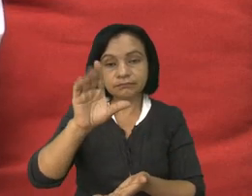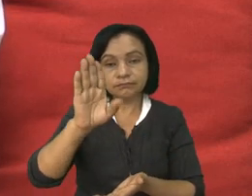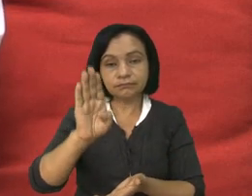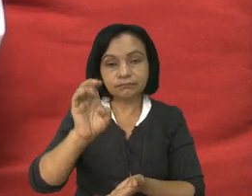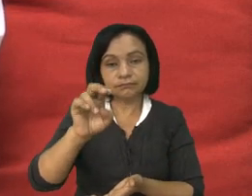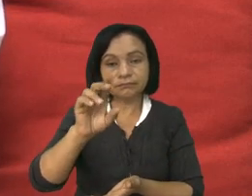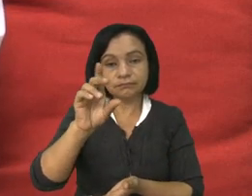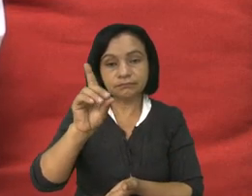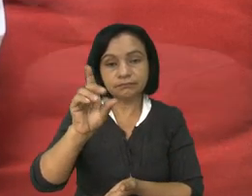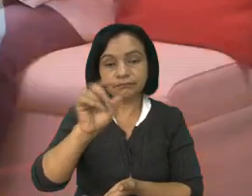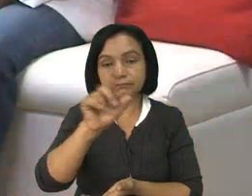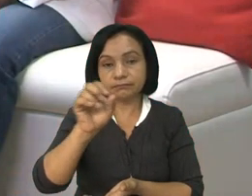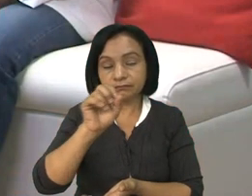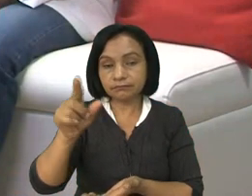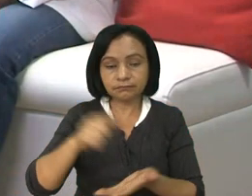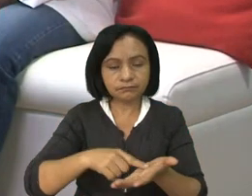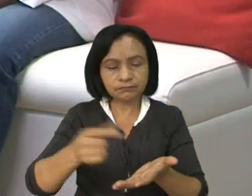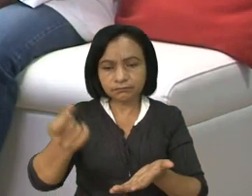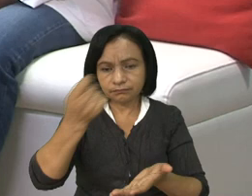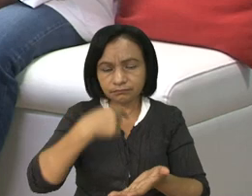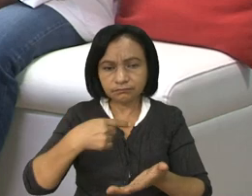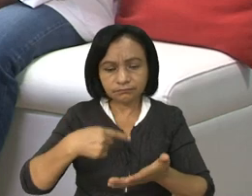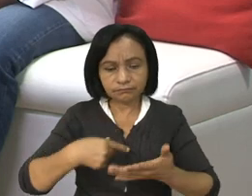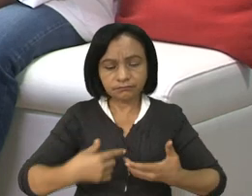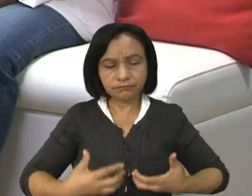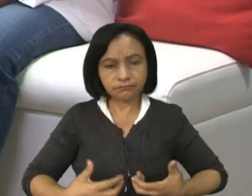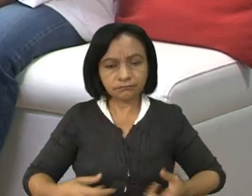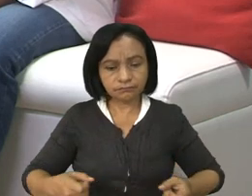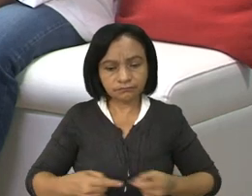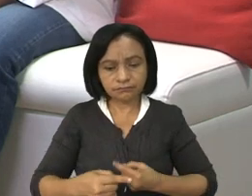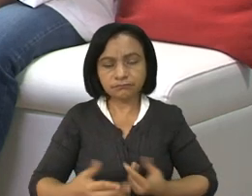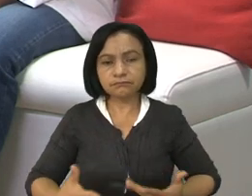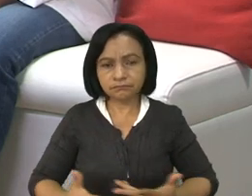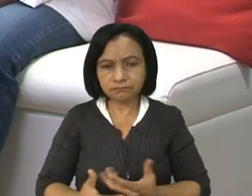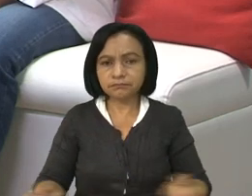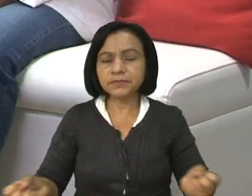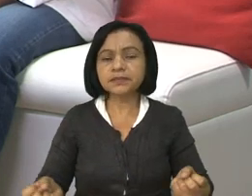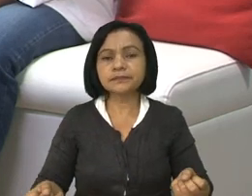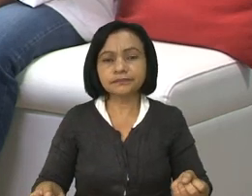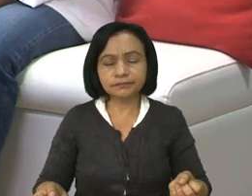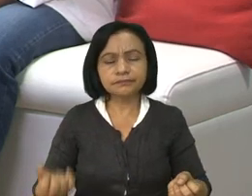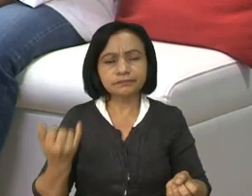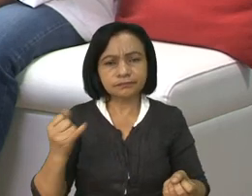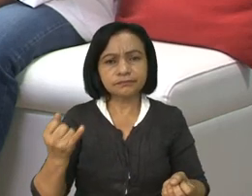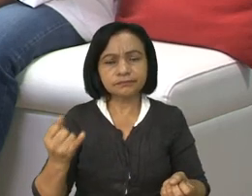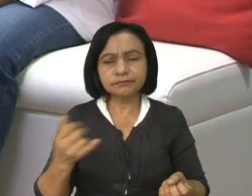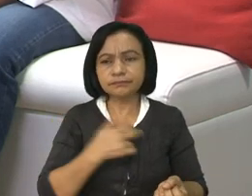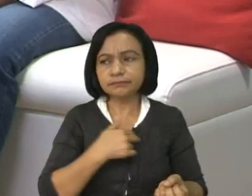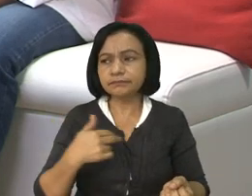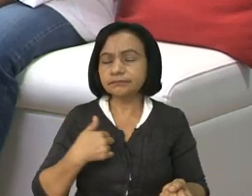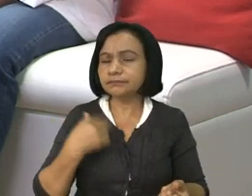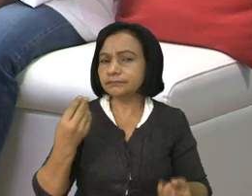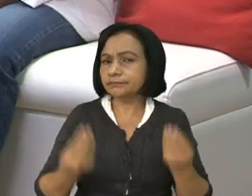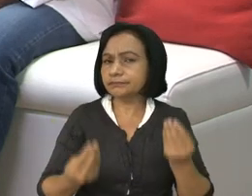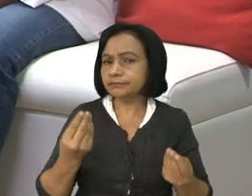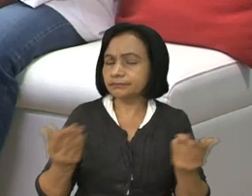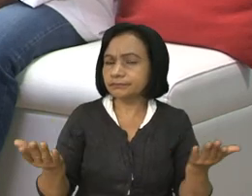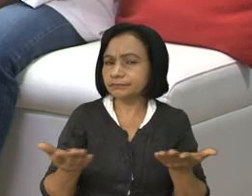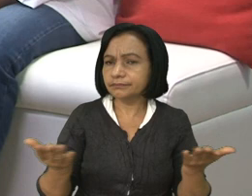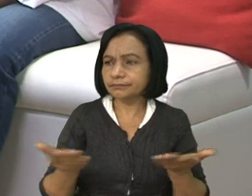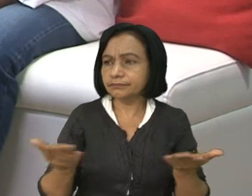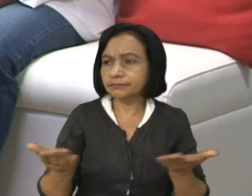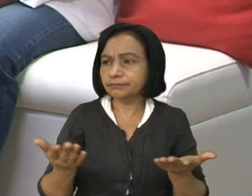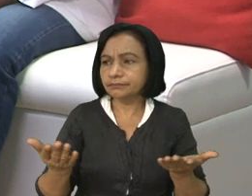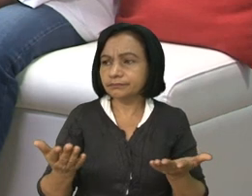es suficientemente fuerte para matar a todos los diferentes tipos de parásitos? Así es. ¿Albendazol? Como le digo, depende